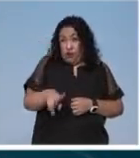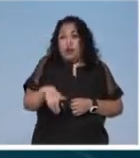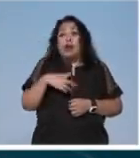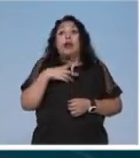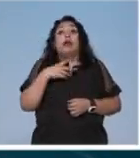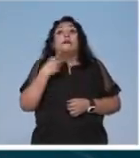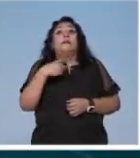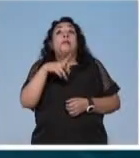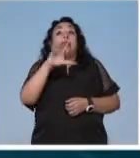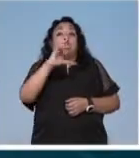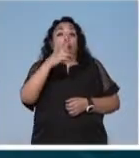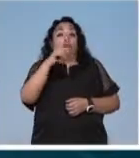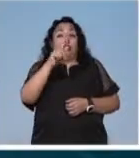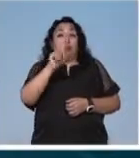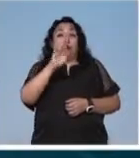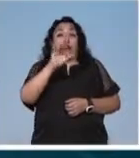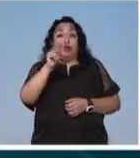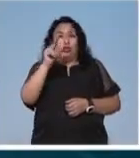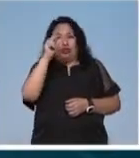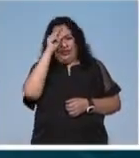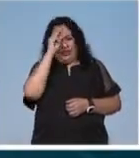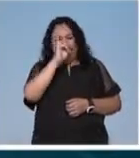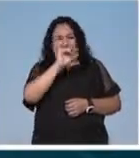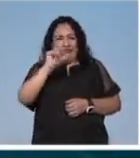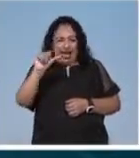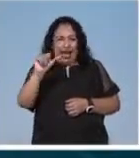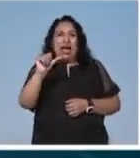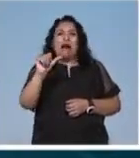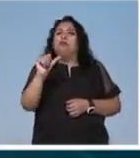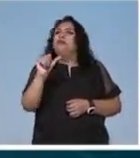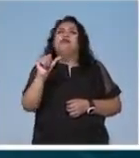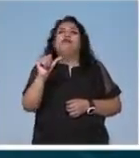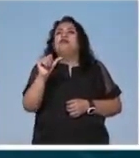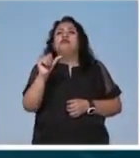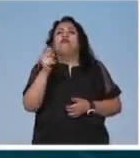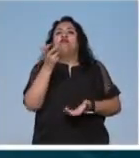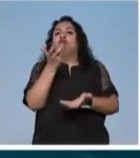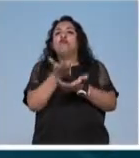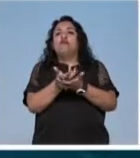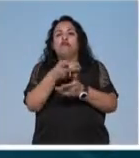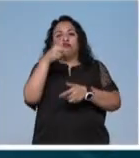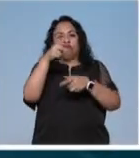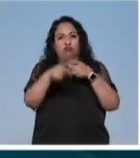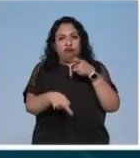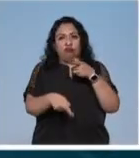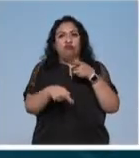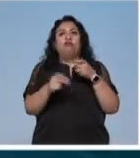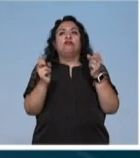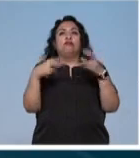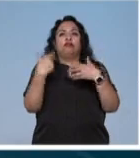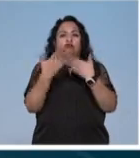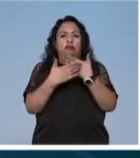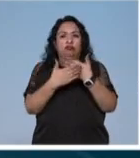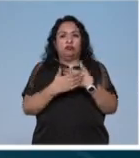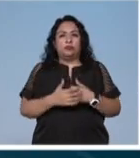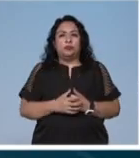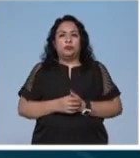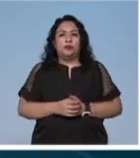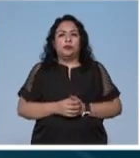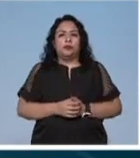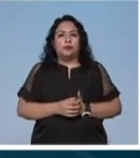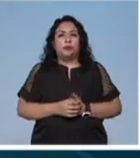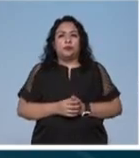cierto es que los chatbots y la inteligencia artificial no descansan. Hasta aquí la información. Nos vemos en la próxima.